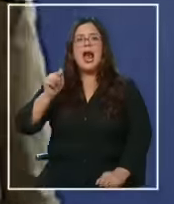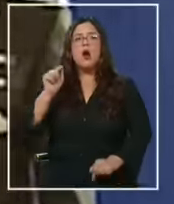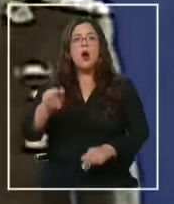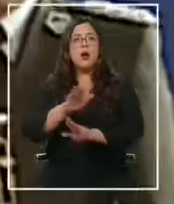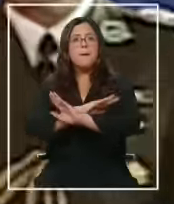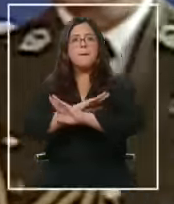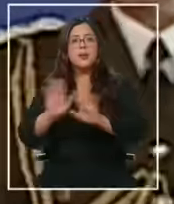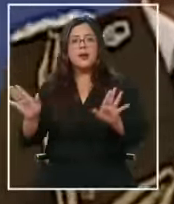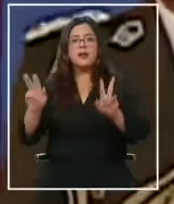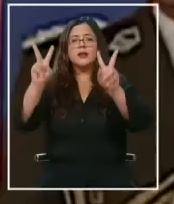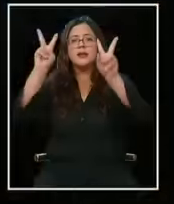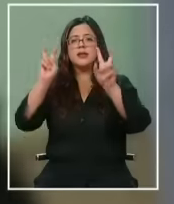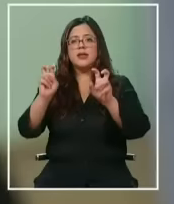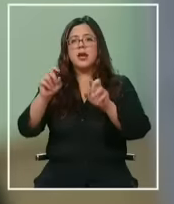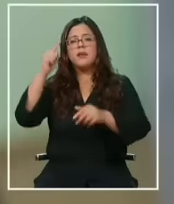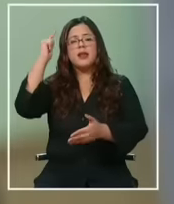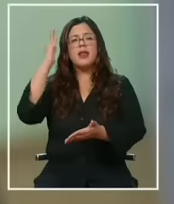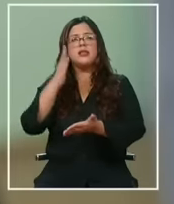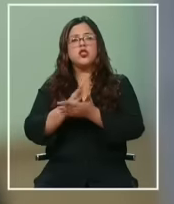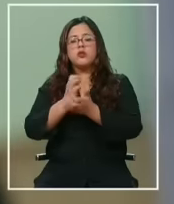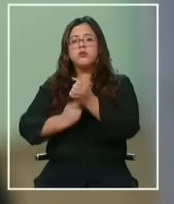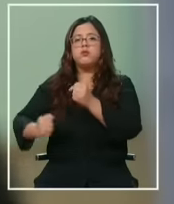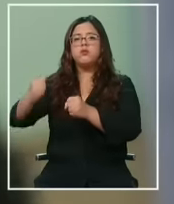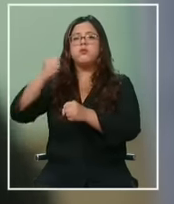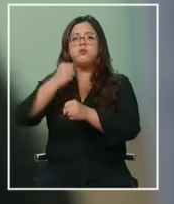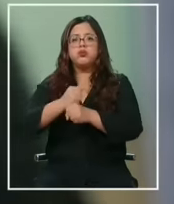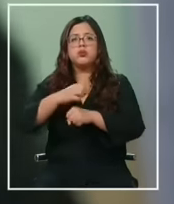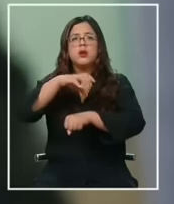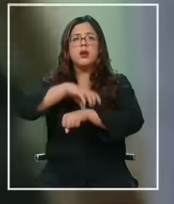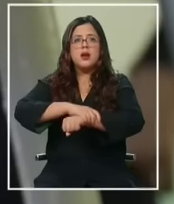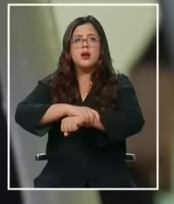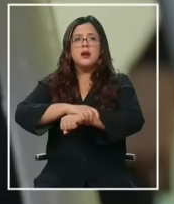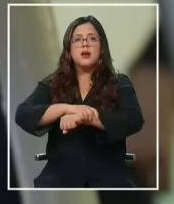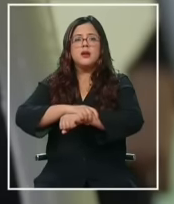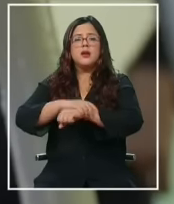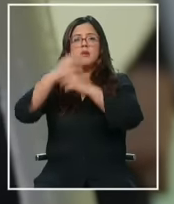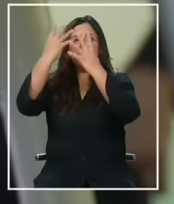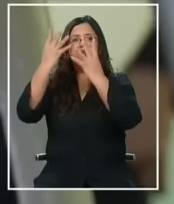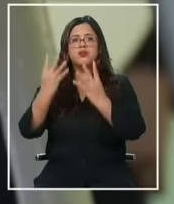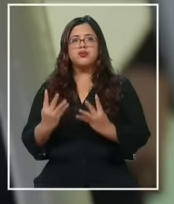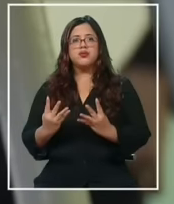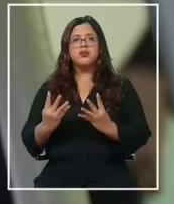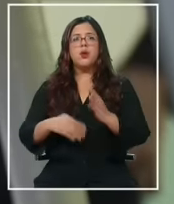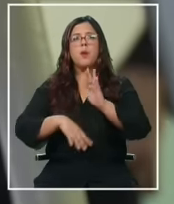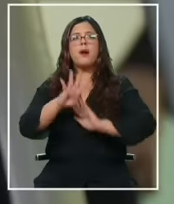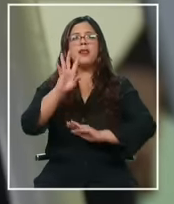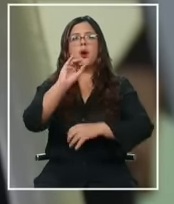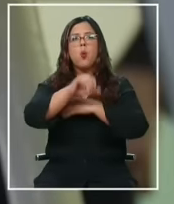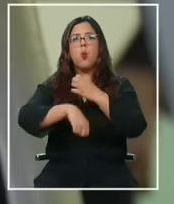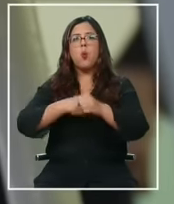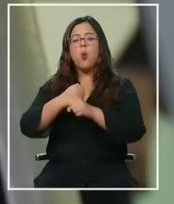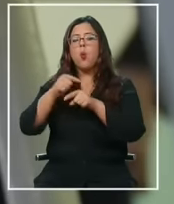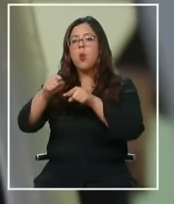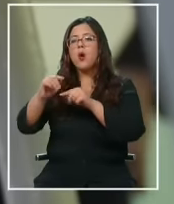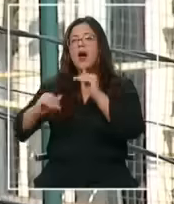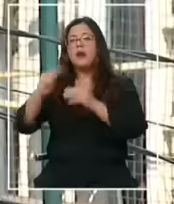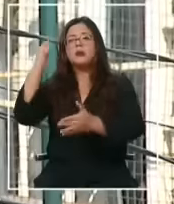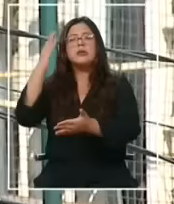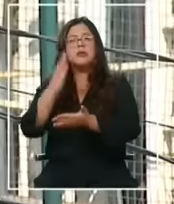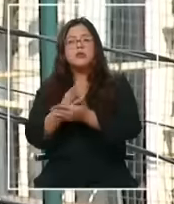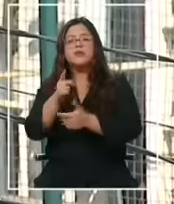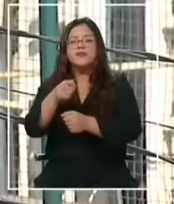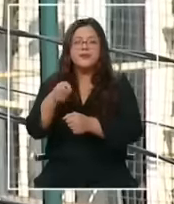gravosa determinación judicial reemplazada por el presidio perpetuo calificado, decisión que cada cierto tiempo retorna a la